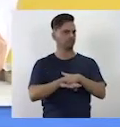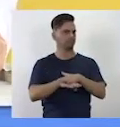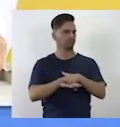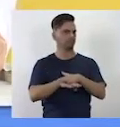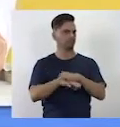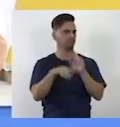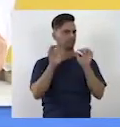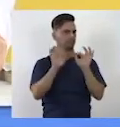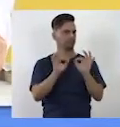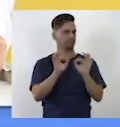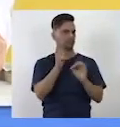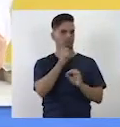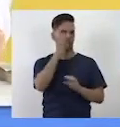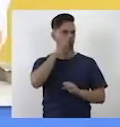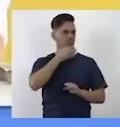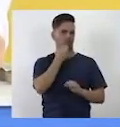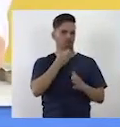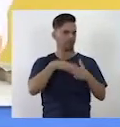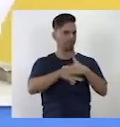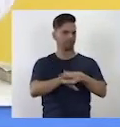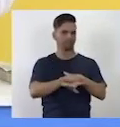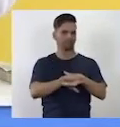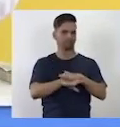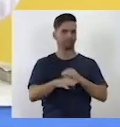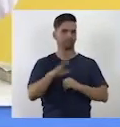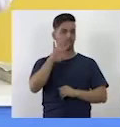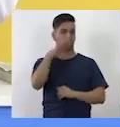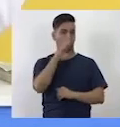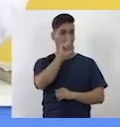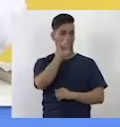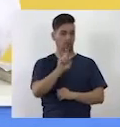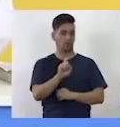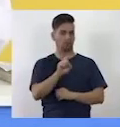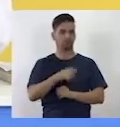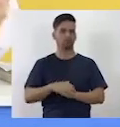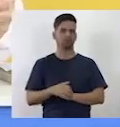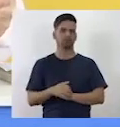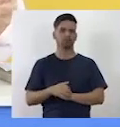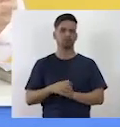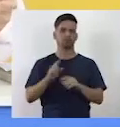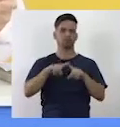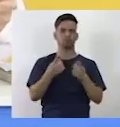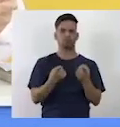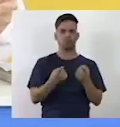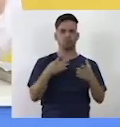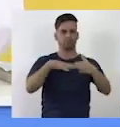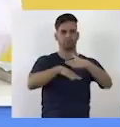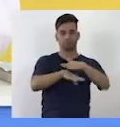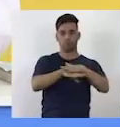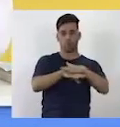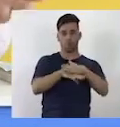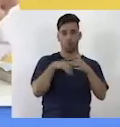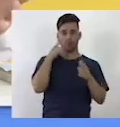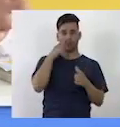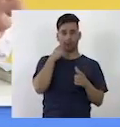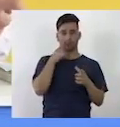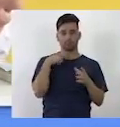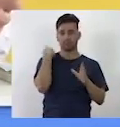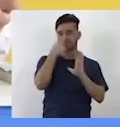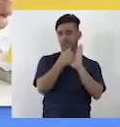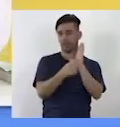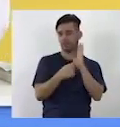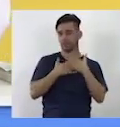en un recipiente en el caso de la número 4 porque si reacciona como recipiente no sé pero guardar